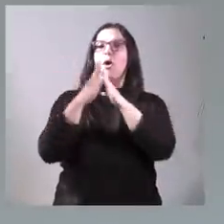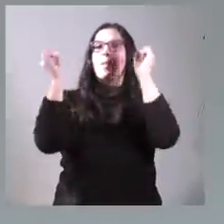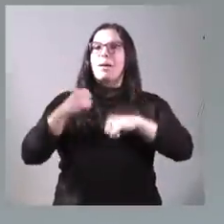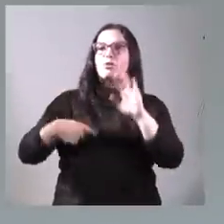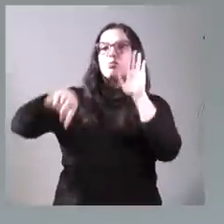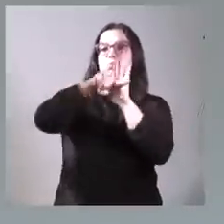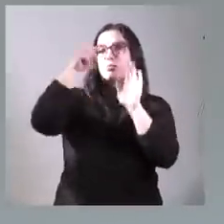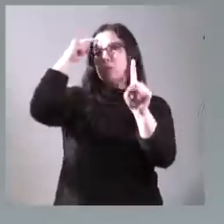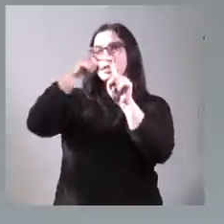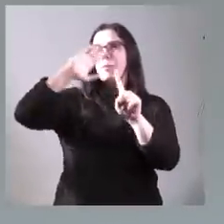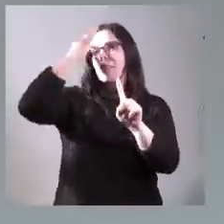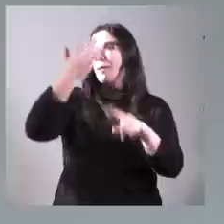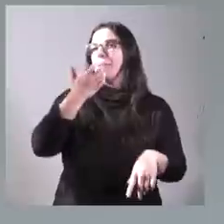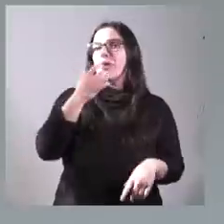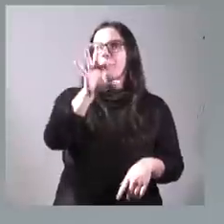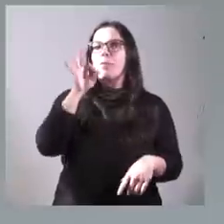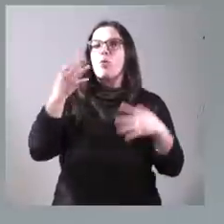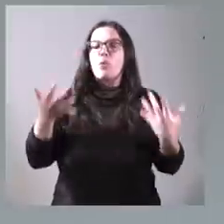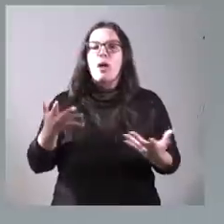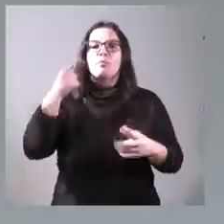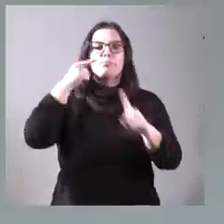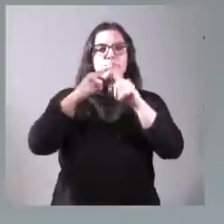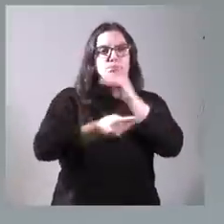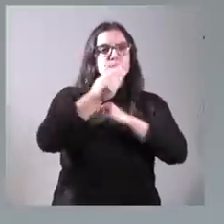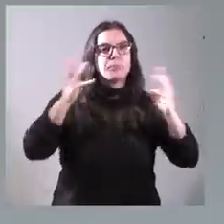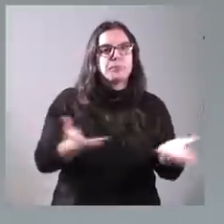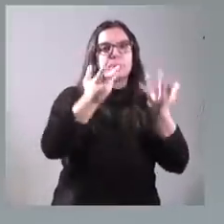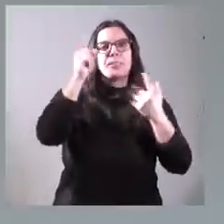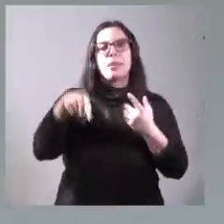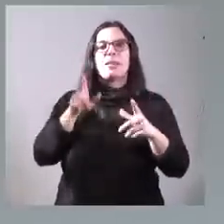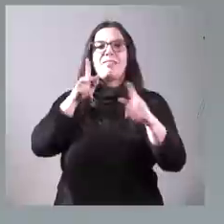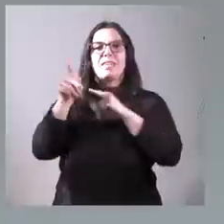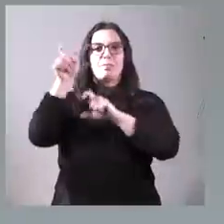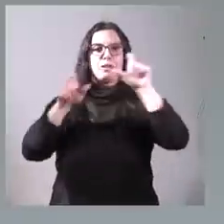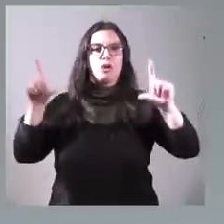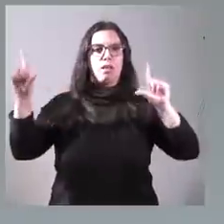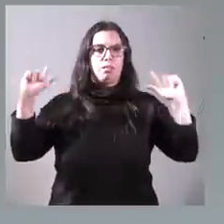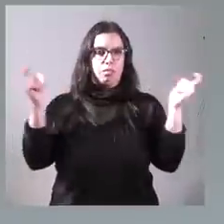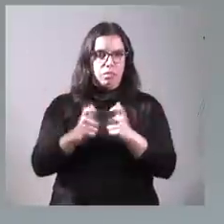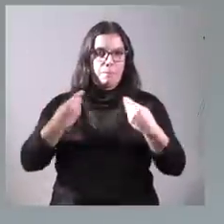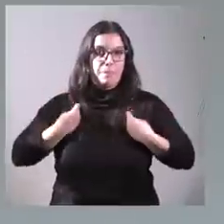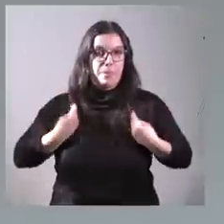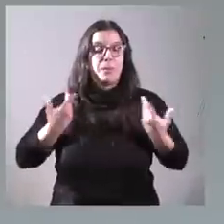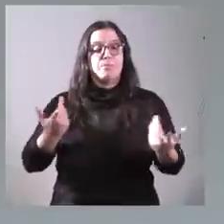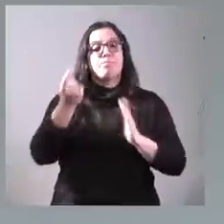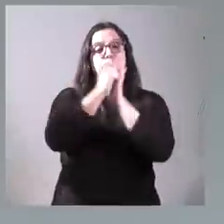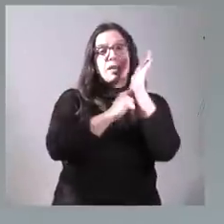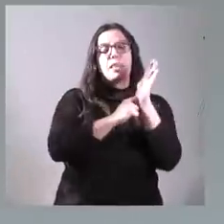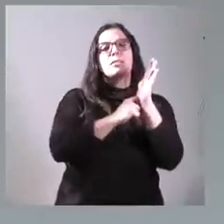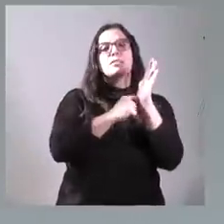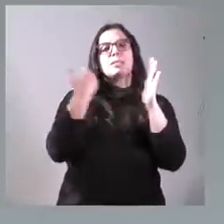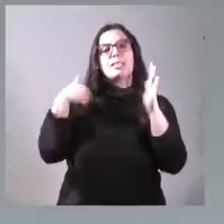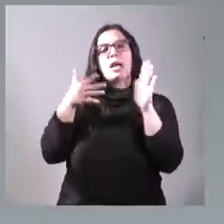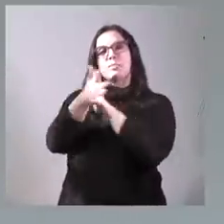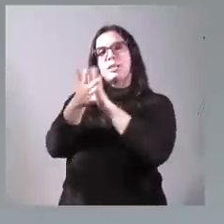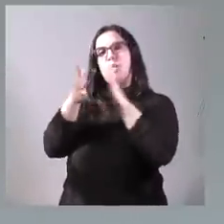el fomento de la natalidad y la lucha contra la despoblación son medidas que han sido puestas en conocimiento del Consejo